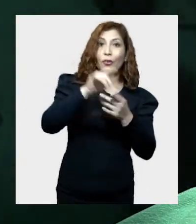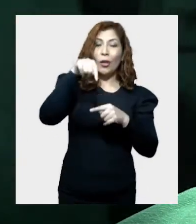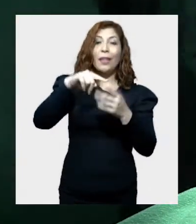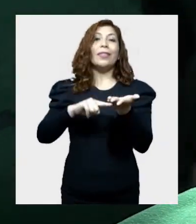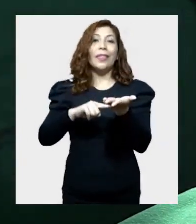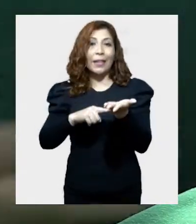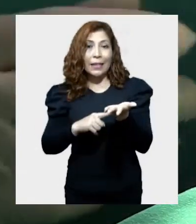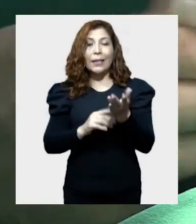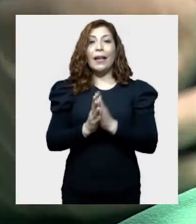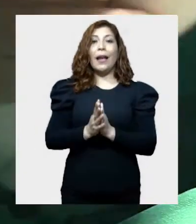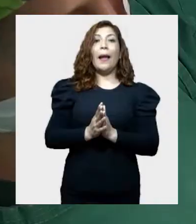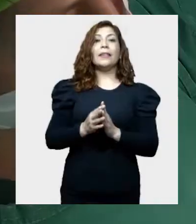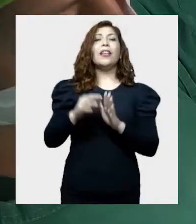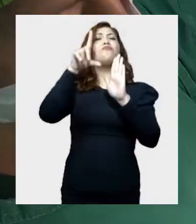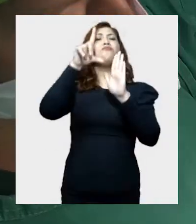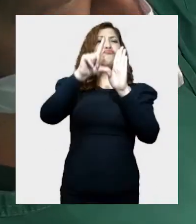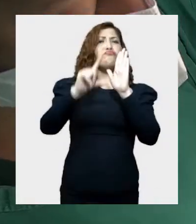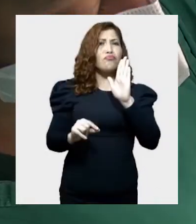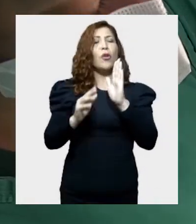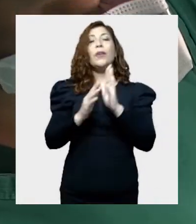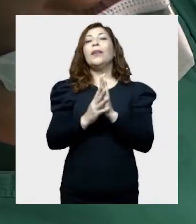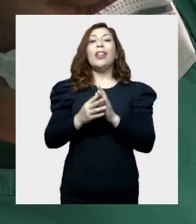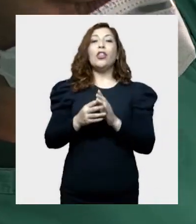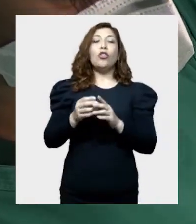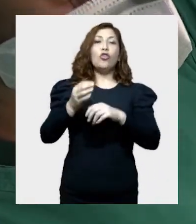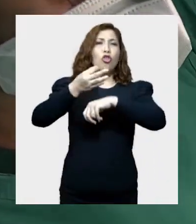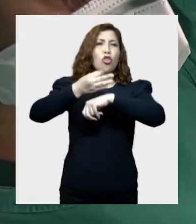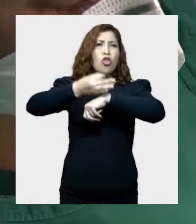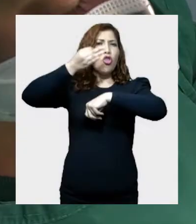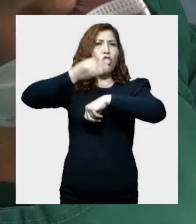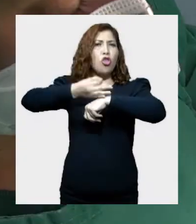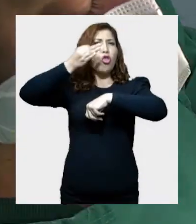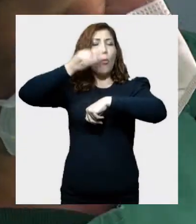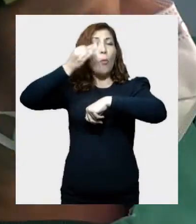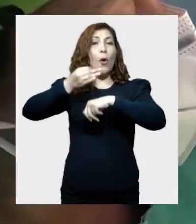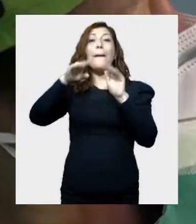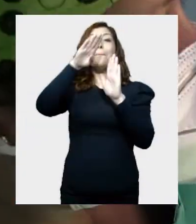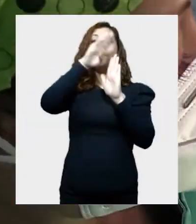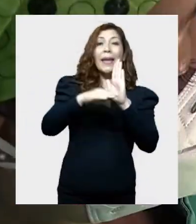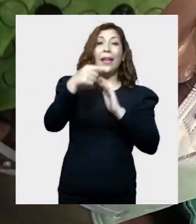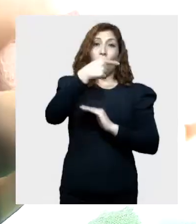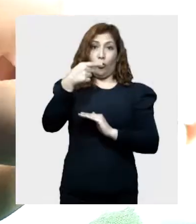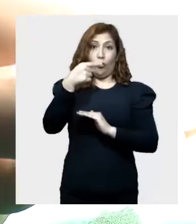técnica, la cual disminuye la recurrencia tumoral al menos del 2%.